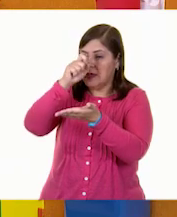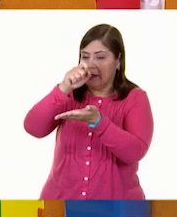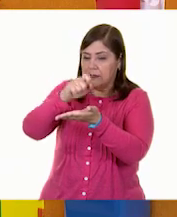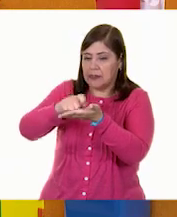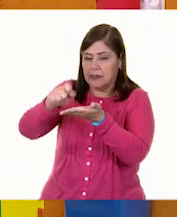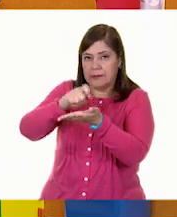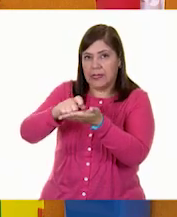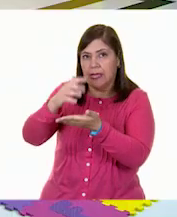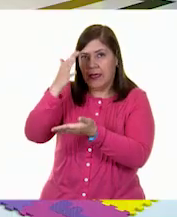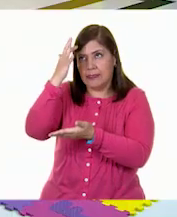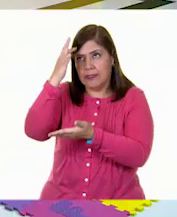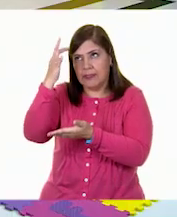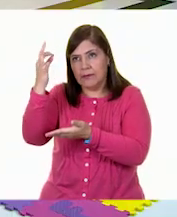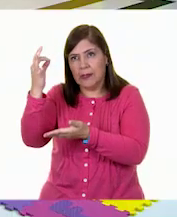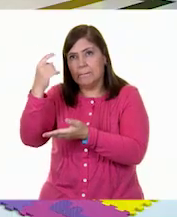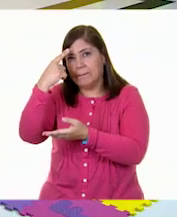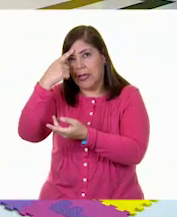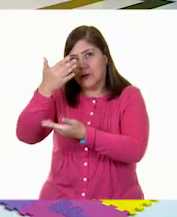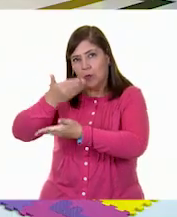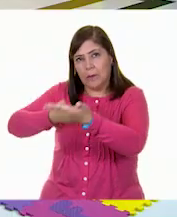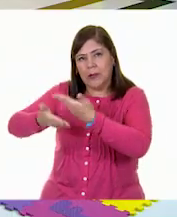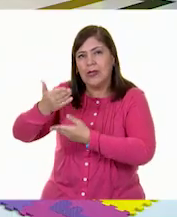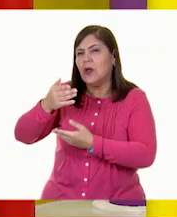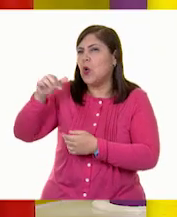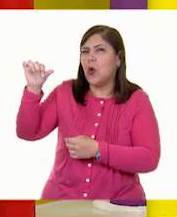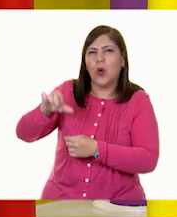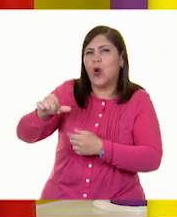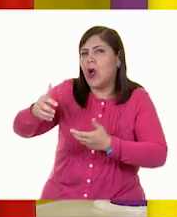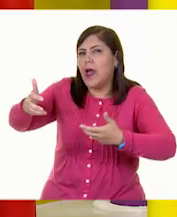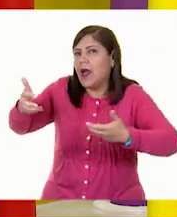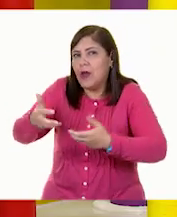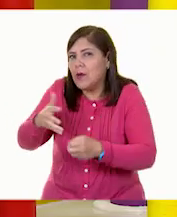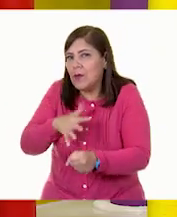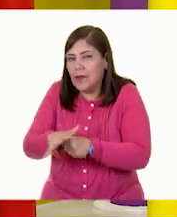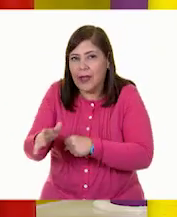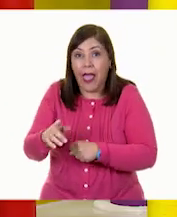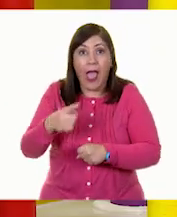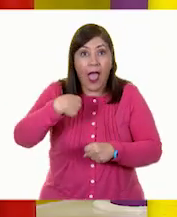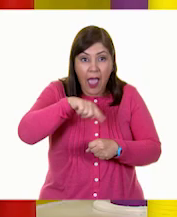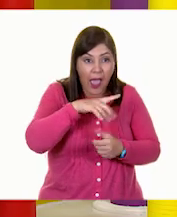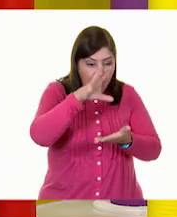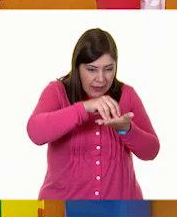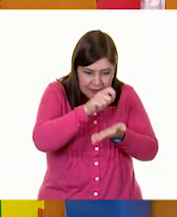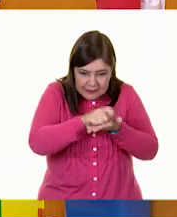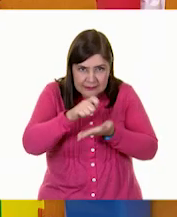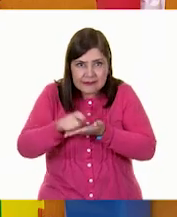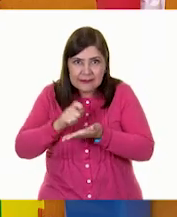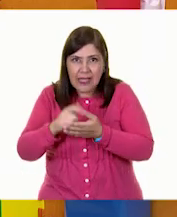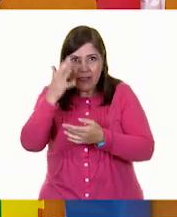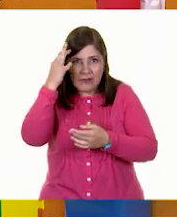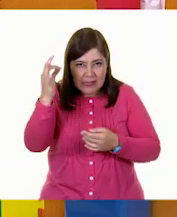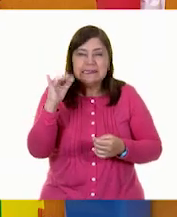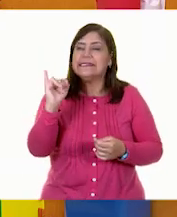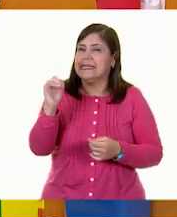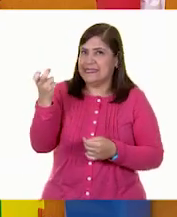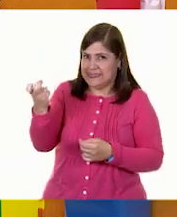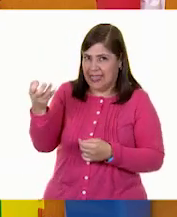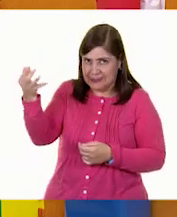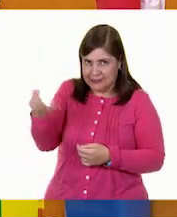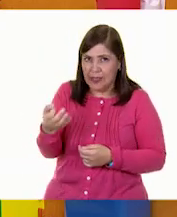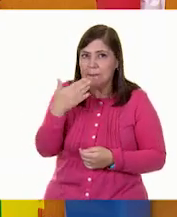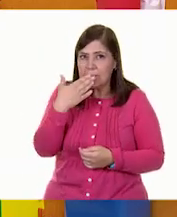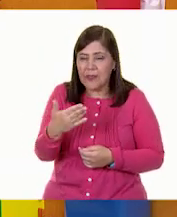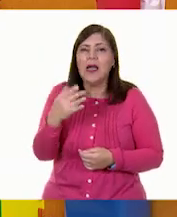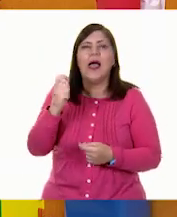compartir. Entonces, adivinen qué vamos a hacer el día de hoy. ¿Vamos a escribir nuestras adivinanzas? Exacto, yeah. Exacto. Ya en días